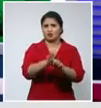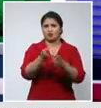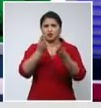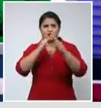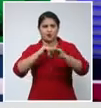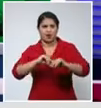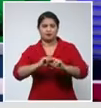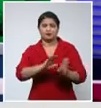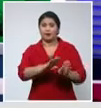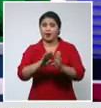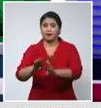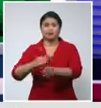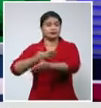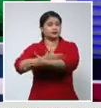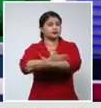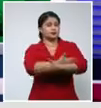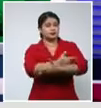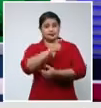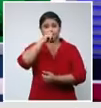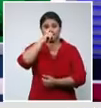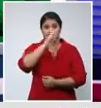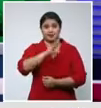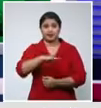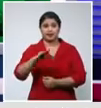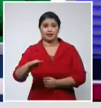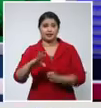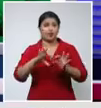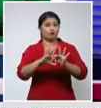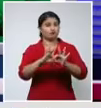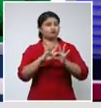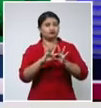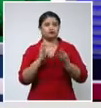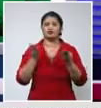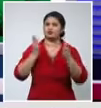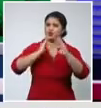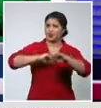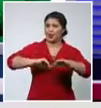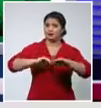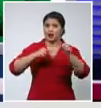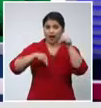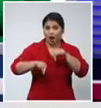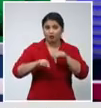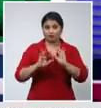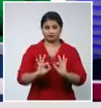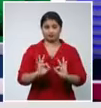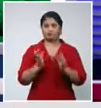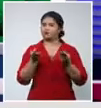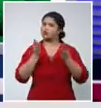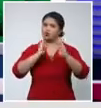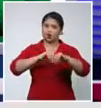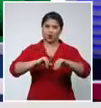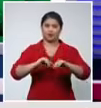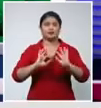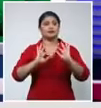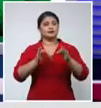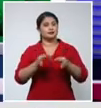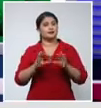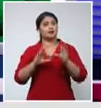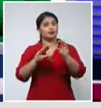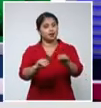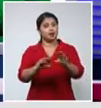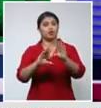graves y críticos. Y llamo la atención, creo que diariamente enfatizamos